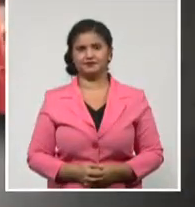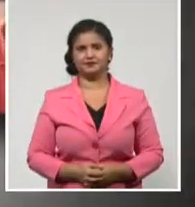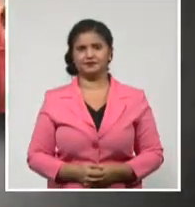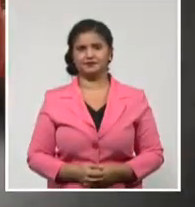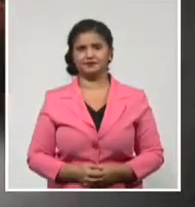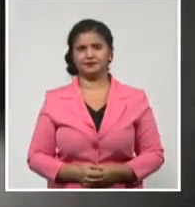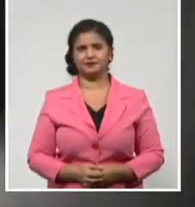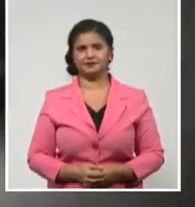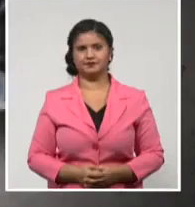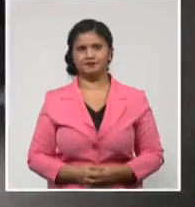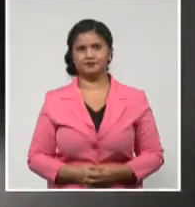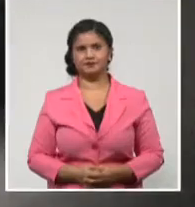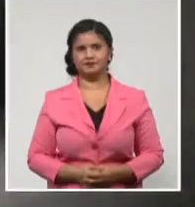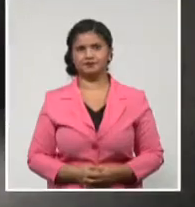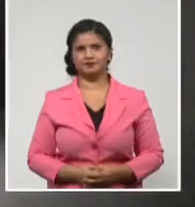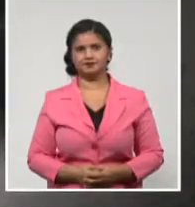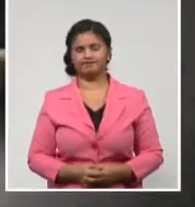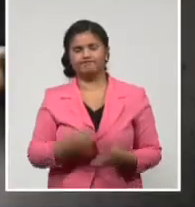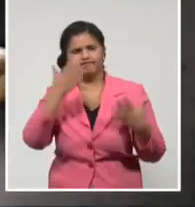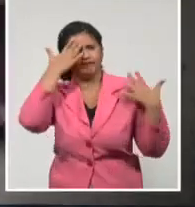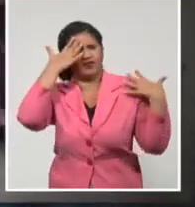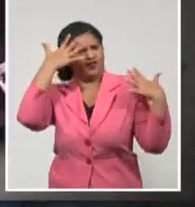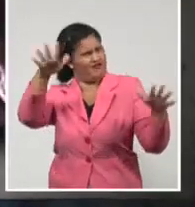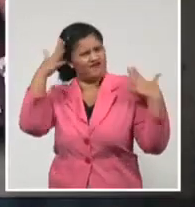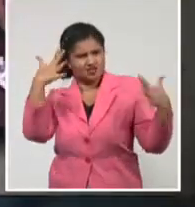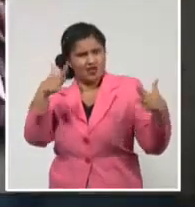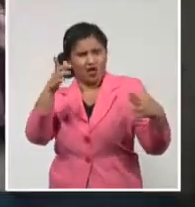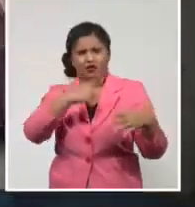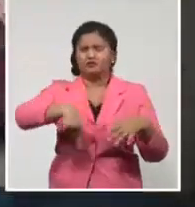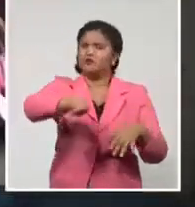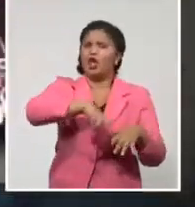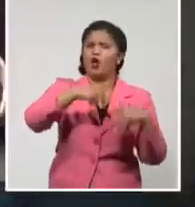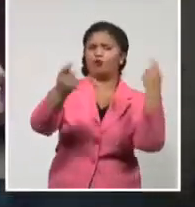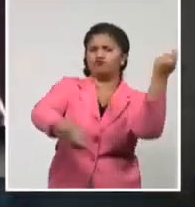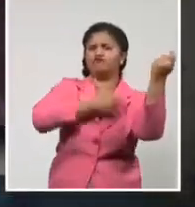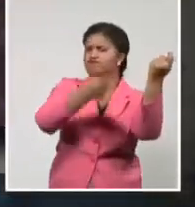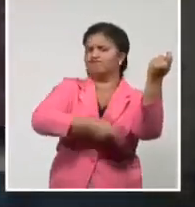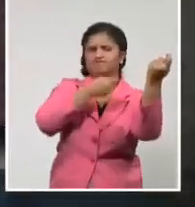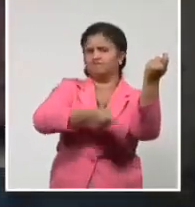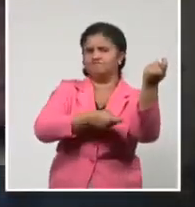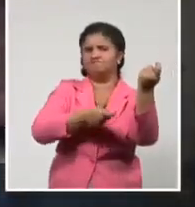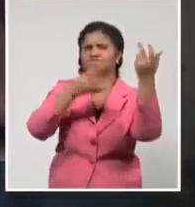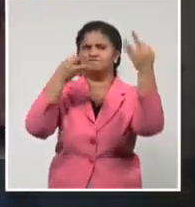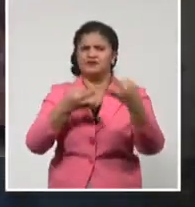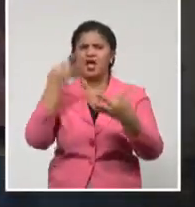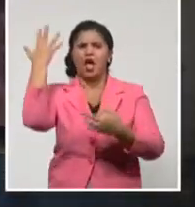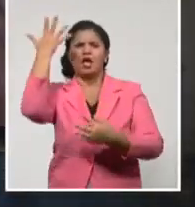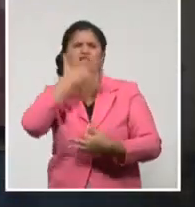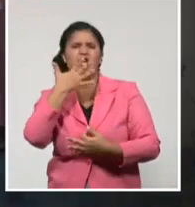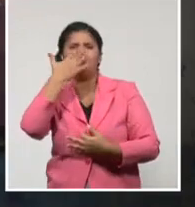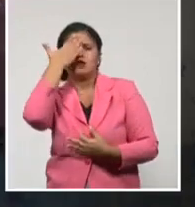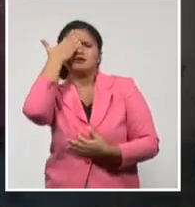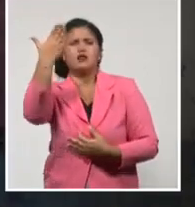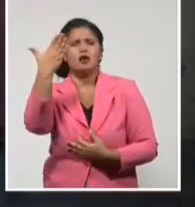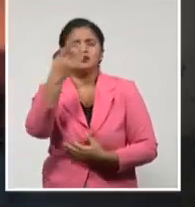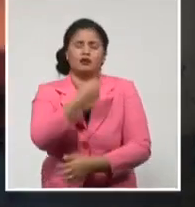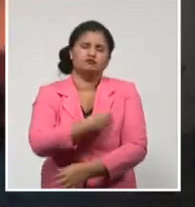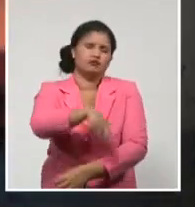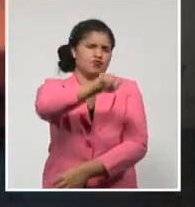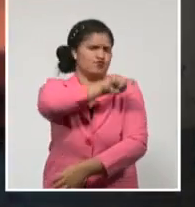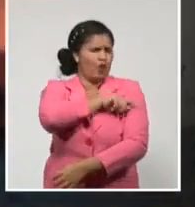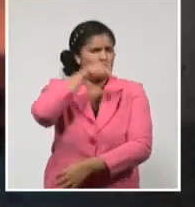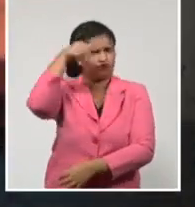la gloria y el mérito supremo pertenecen al pueblo cubano protagonista a